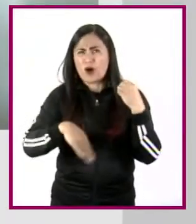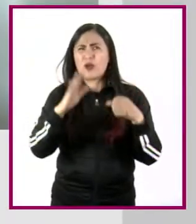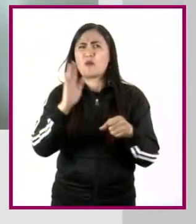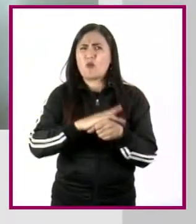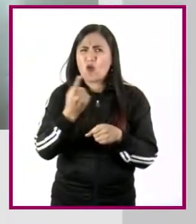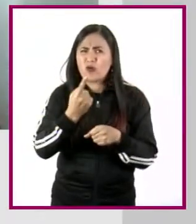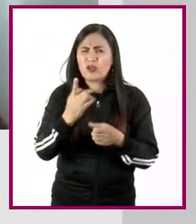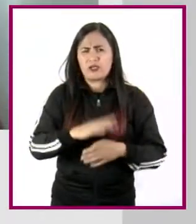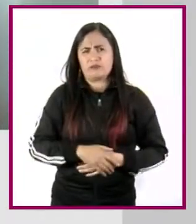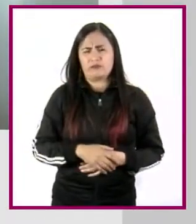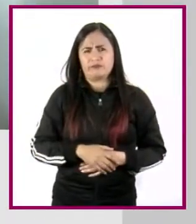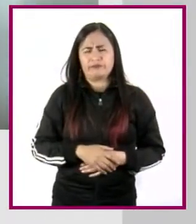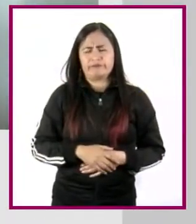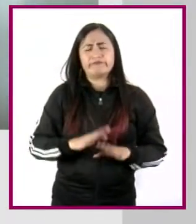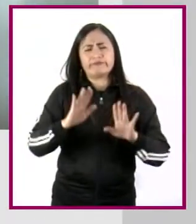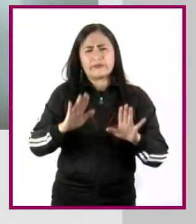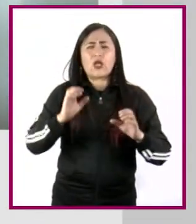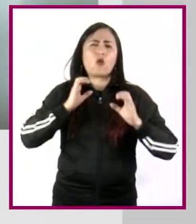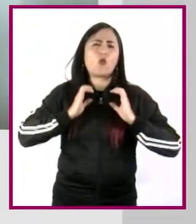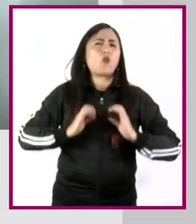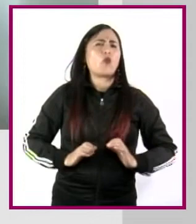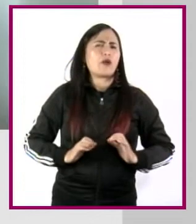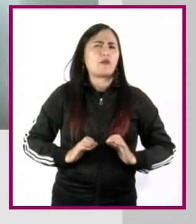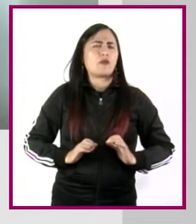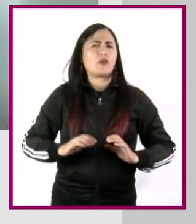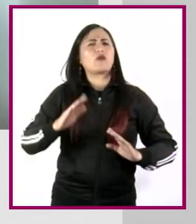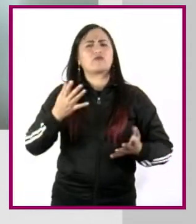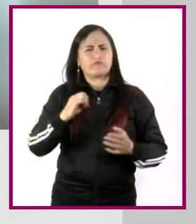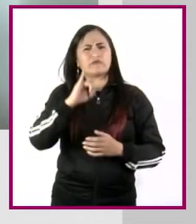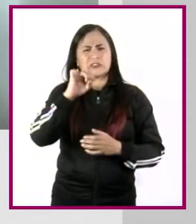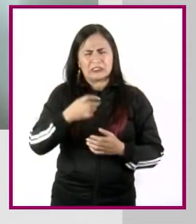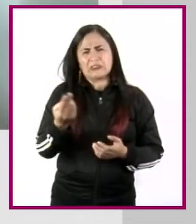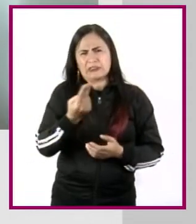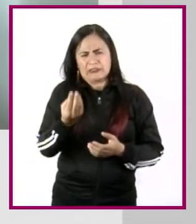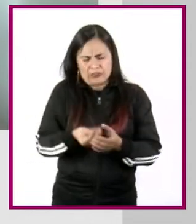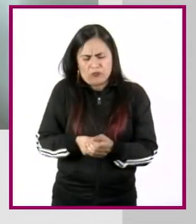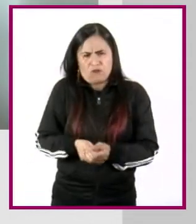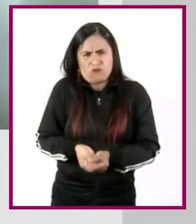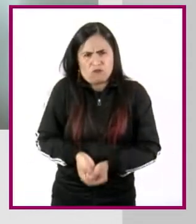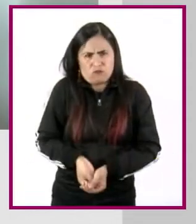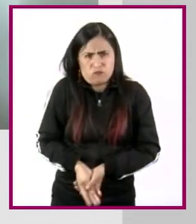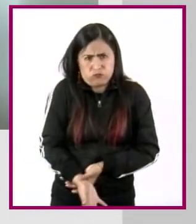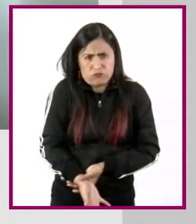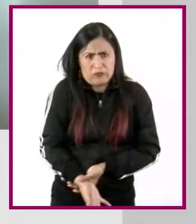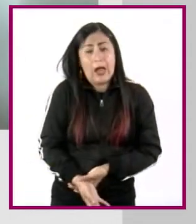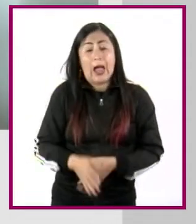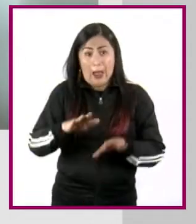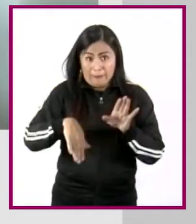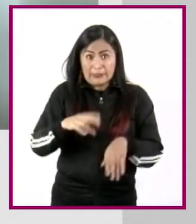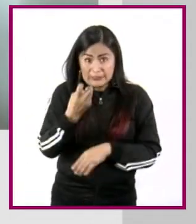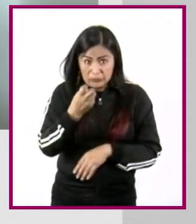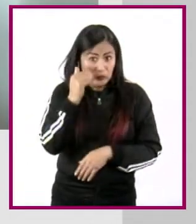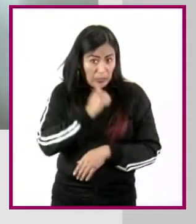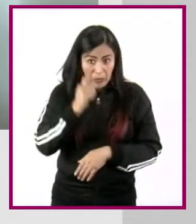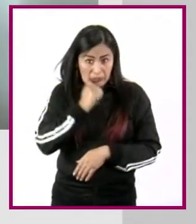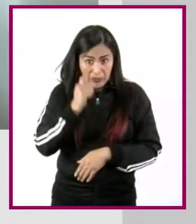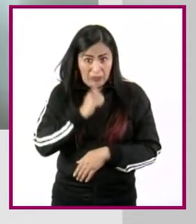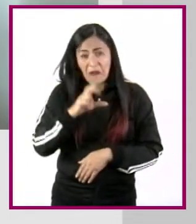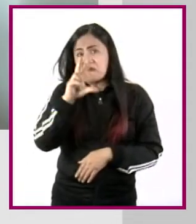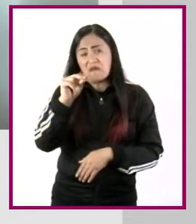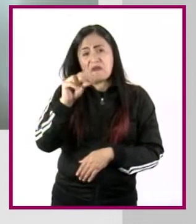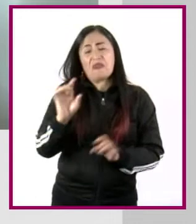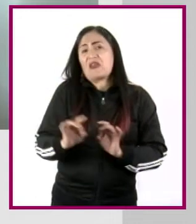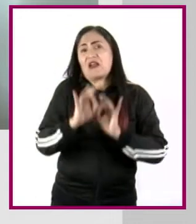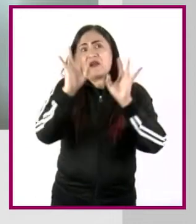que no siempre, o sea, se cree que está diseñado para poder parir, no siempre es así, ¿no? Entonces puede haber una serie de condiciones